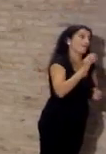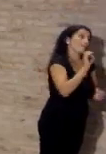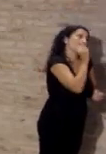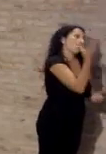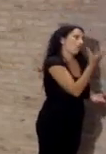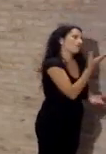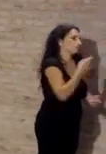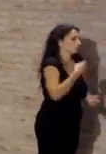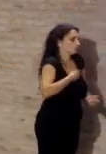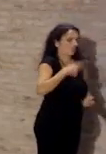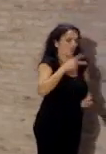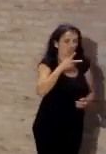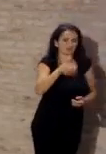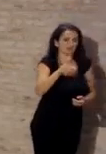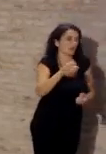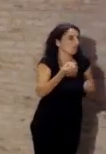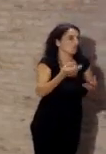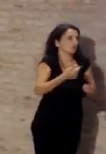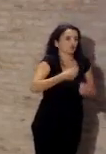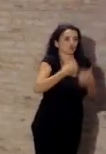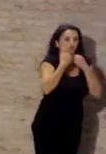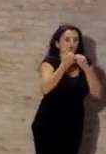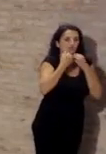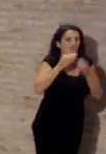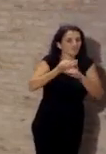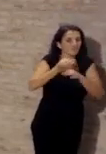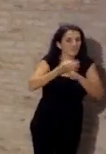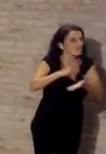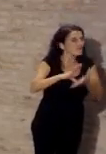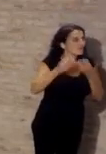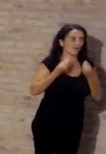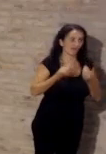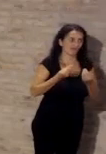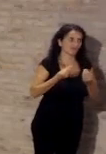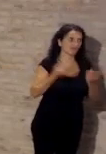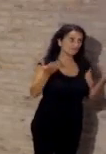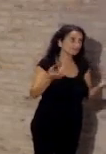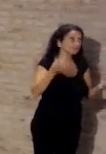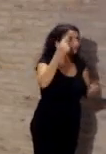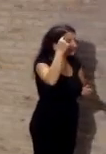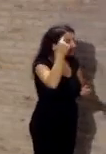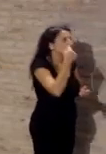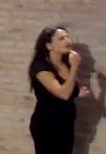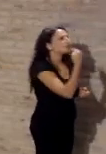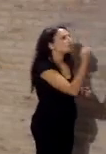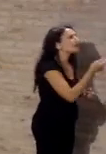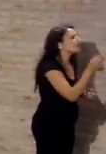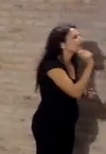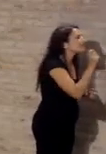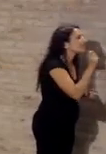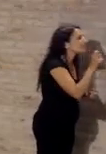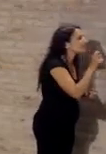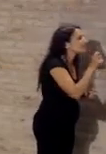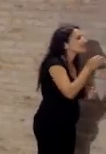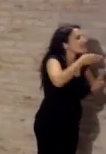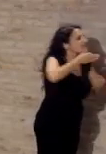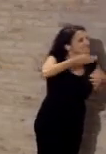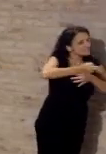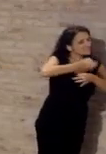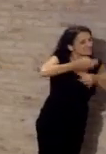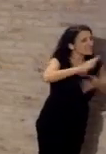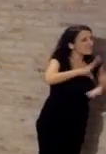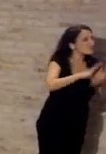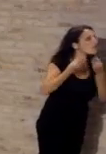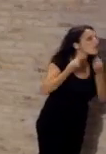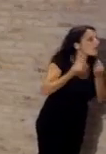sería más respetable porque entonces ahí se puede preguntar bueno a ver quién me puede indicar cómo le explico tal o